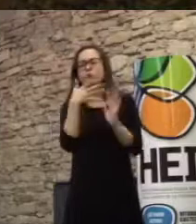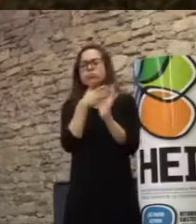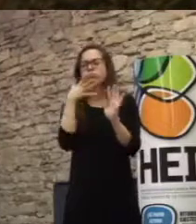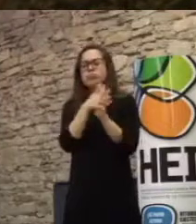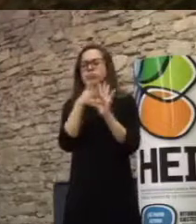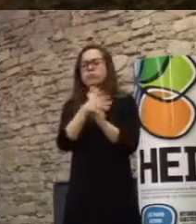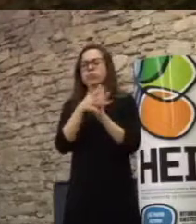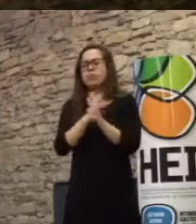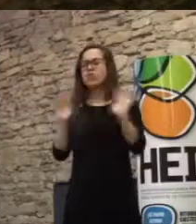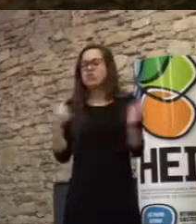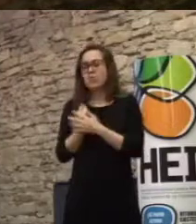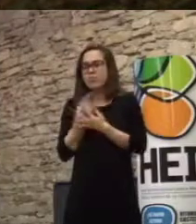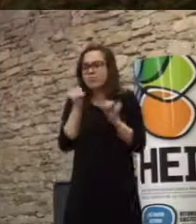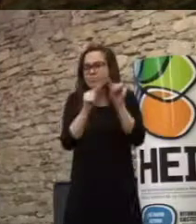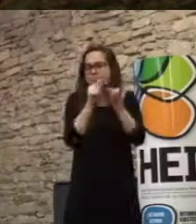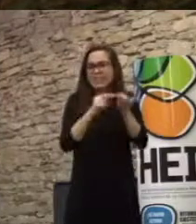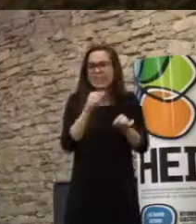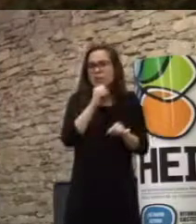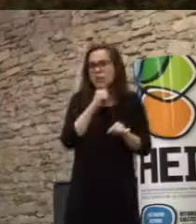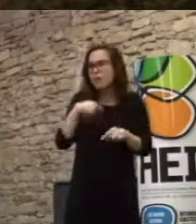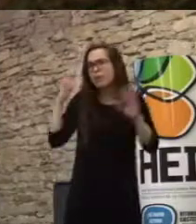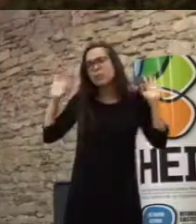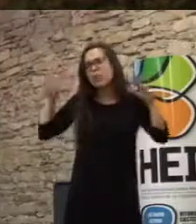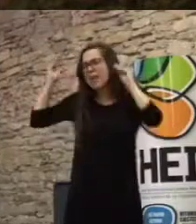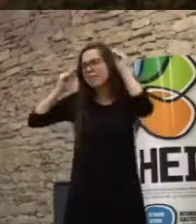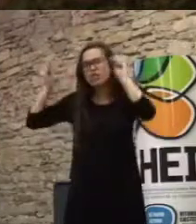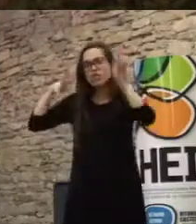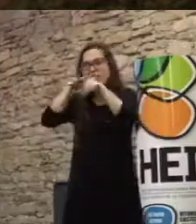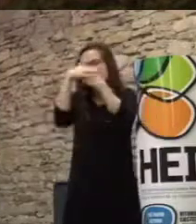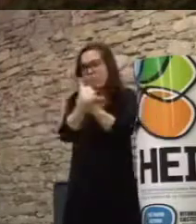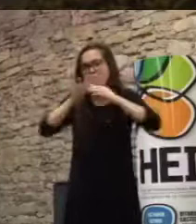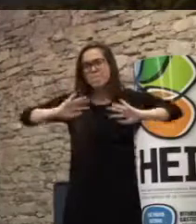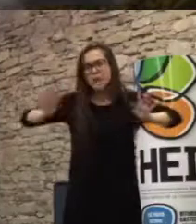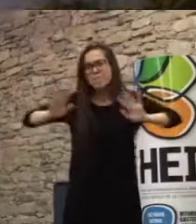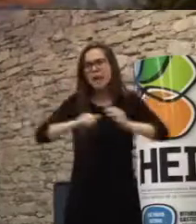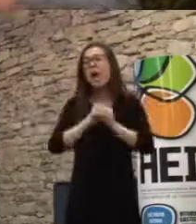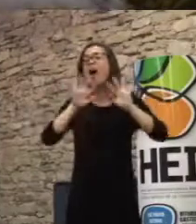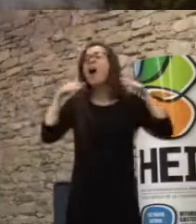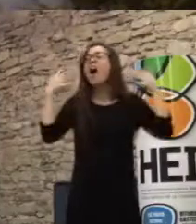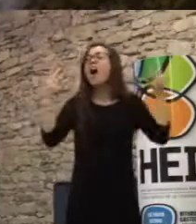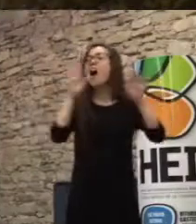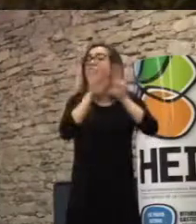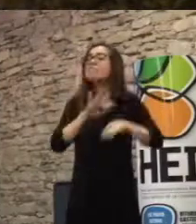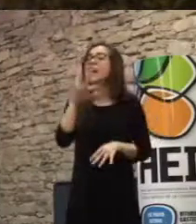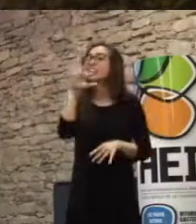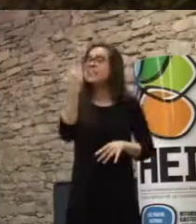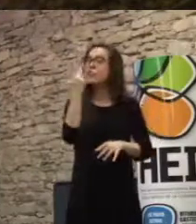nueva meter con nadie simplemente es una reflexión de lo que pasa porque el quinto mandamiento que dice